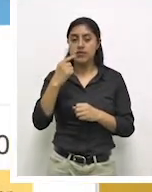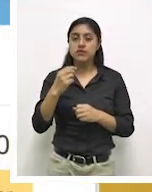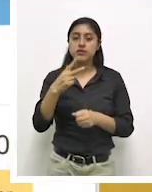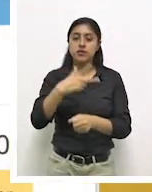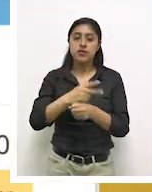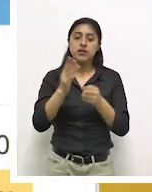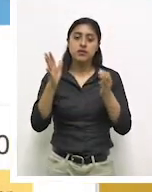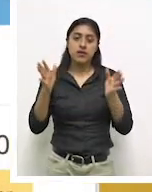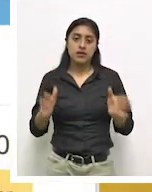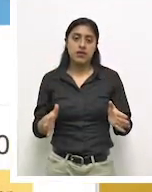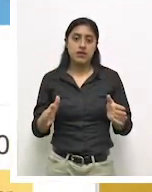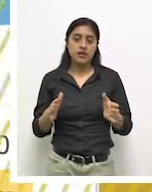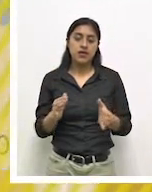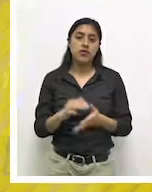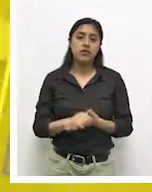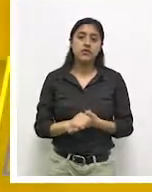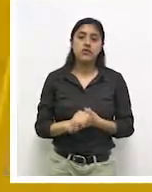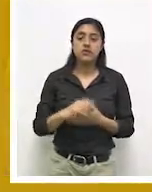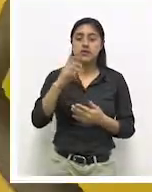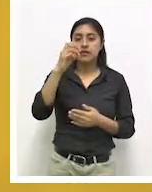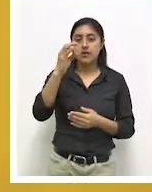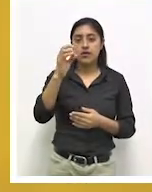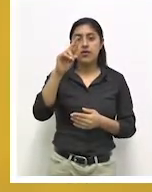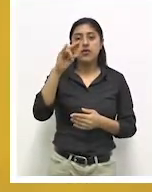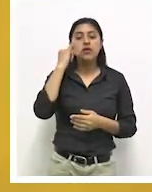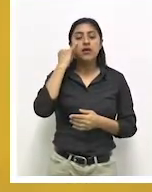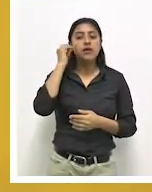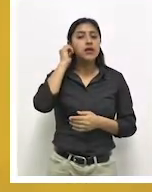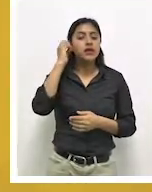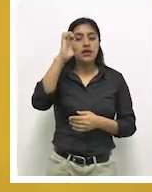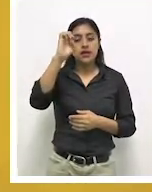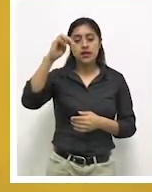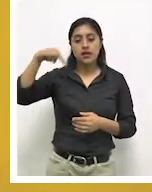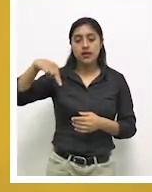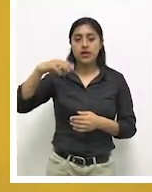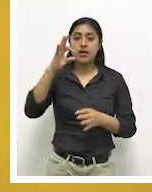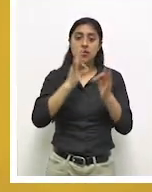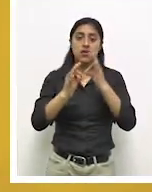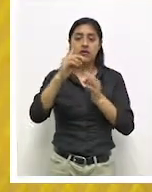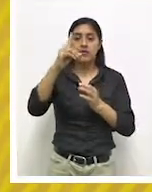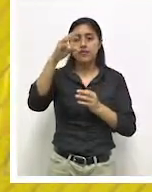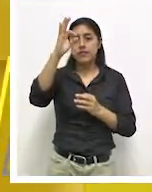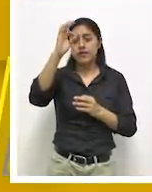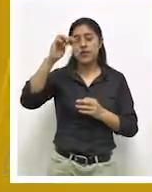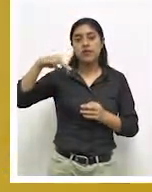certificado de guatemalteco naturalizado, certificado de extranjero